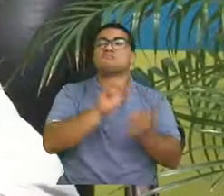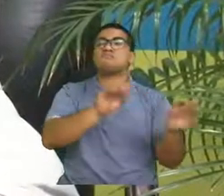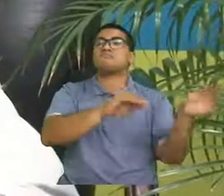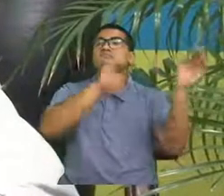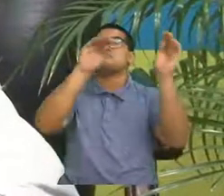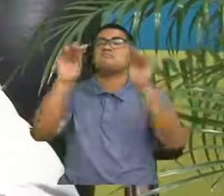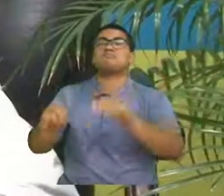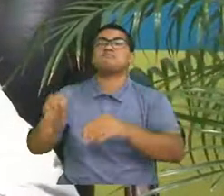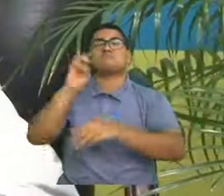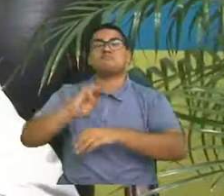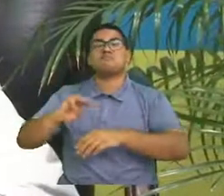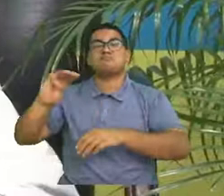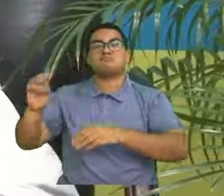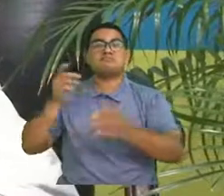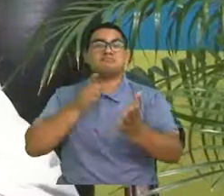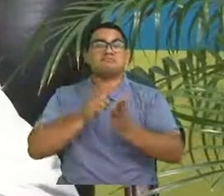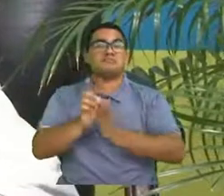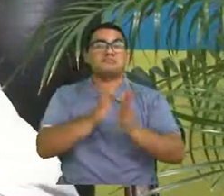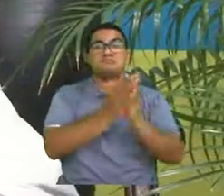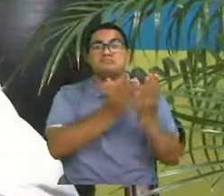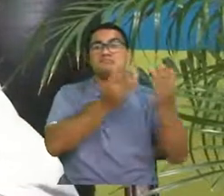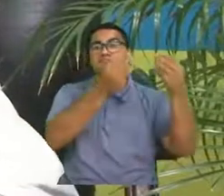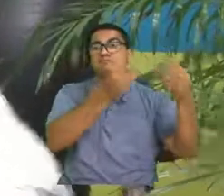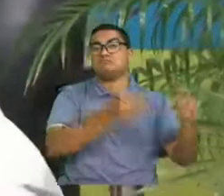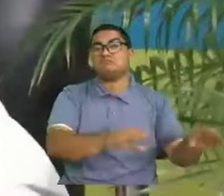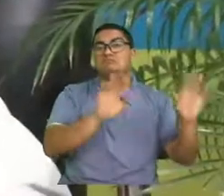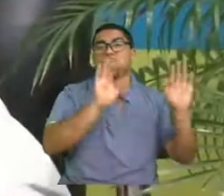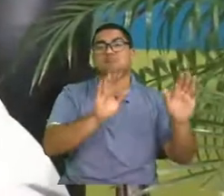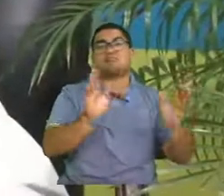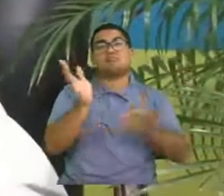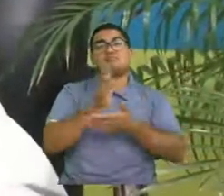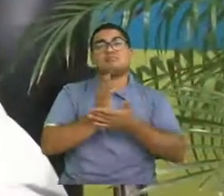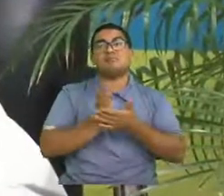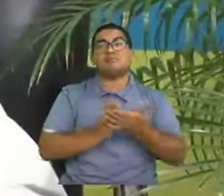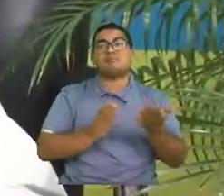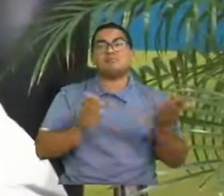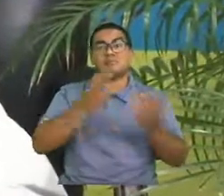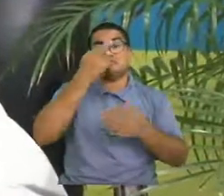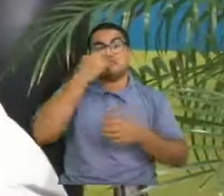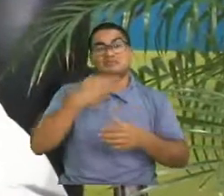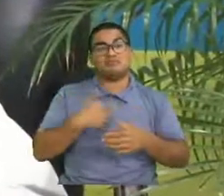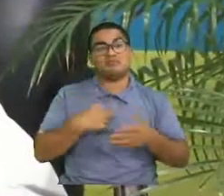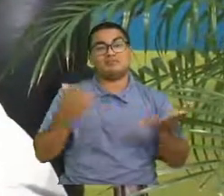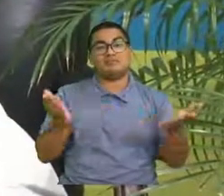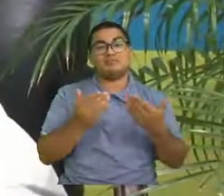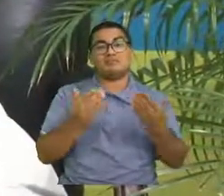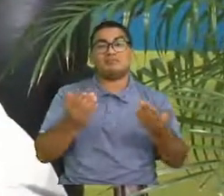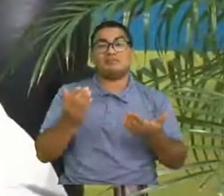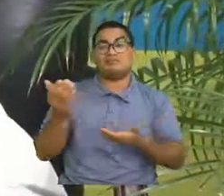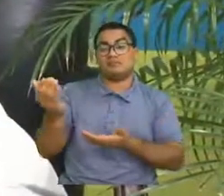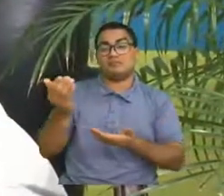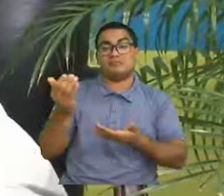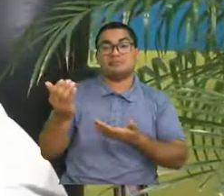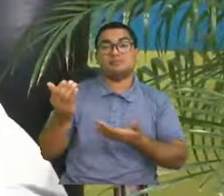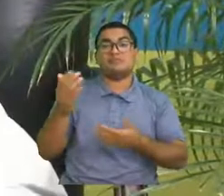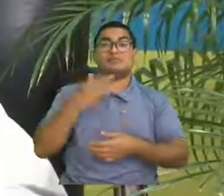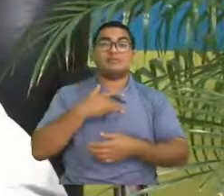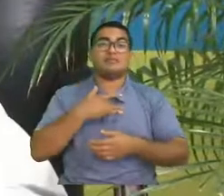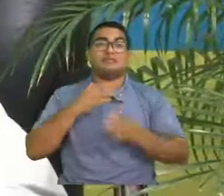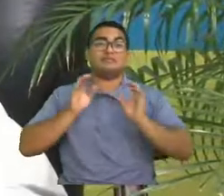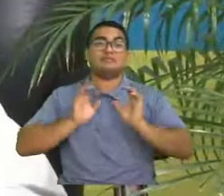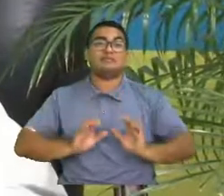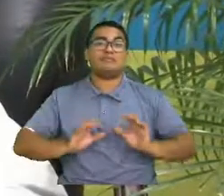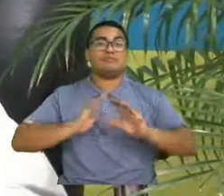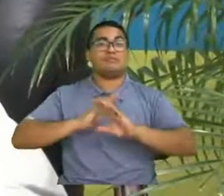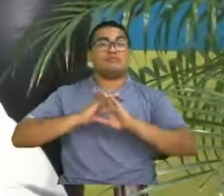León, pierden la tarjeta, en algunos casos, ¿verdad?, la irresponsabilidad, entonces el niño no se logra inmunizar.